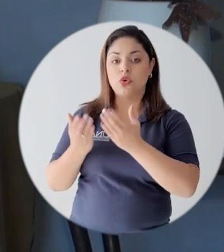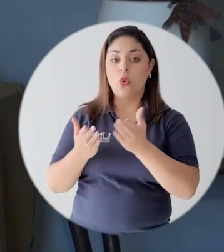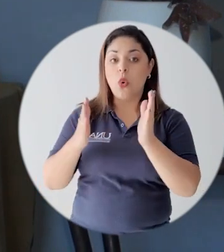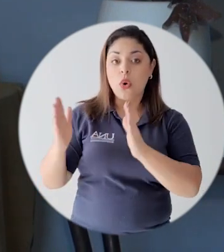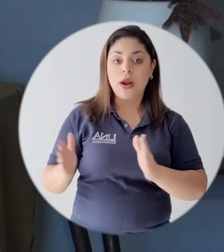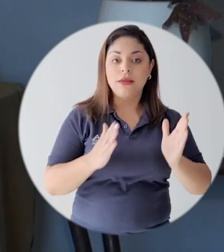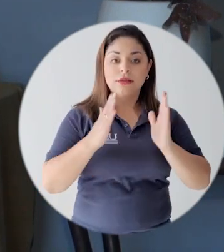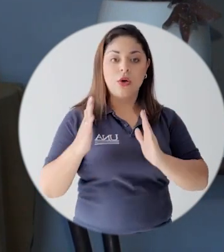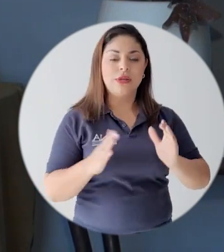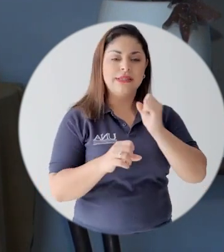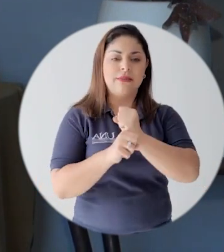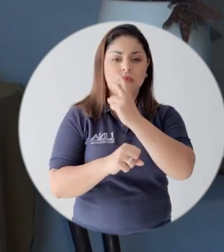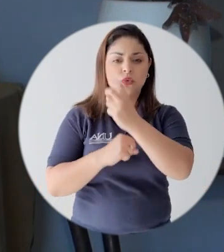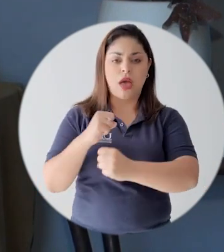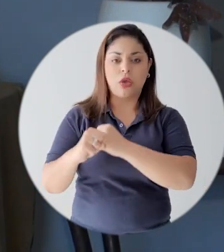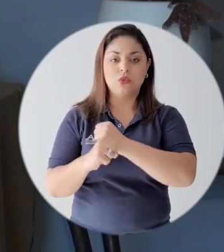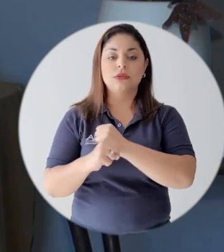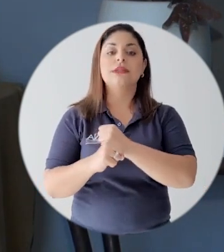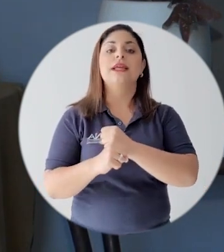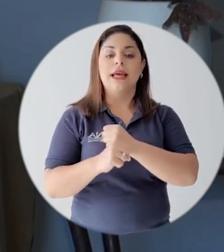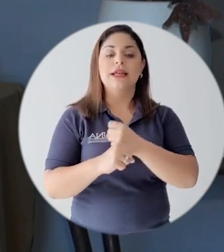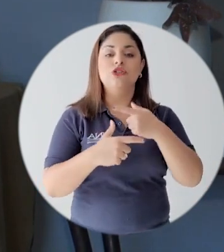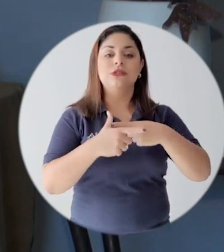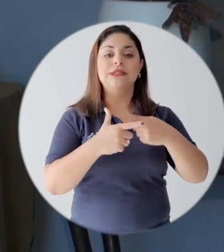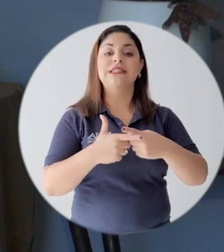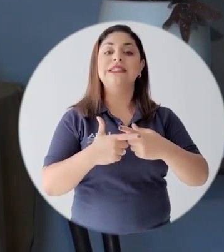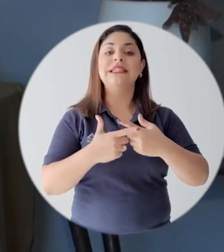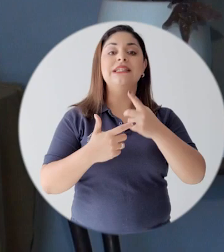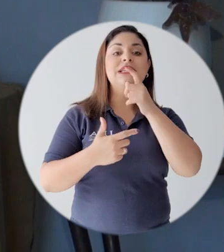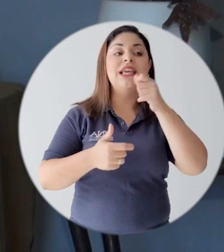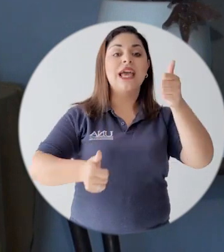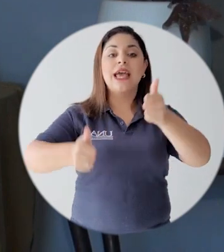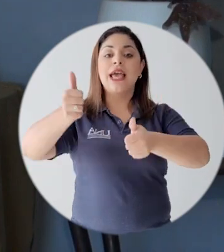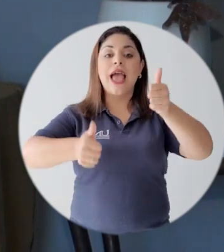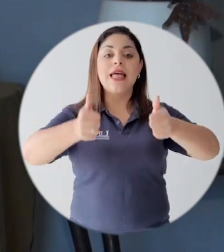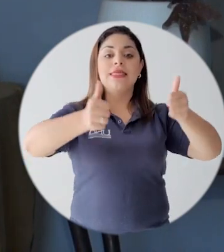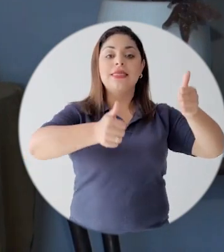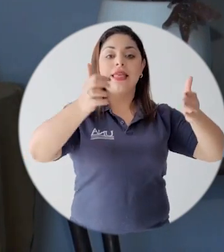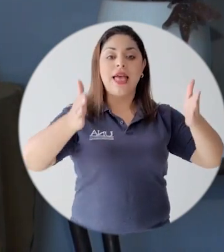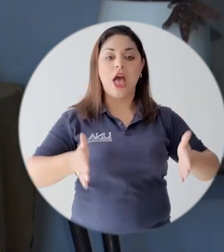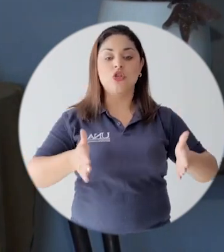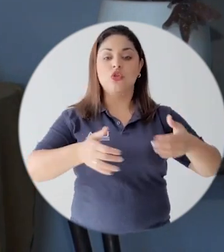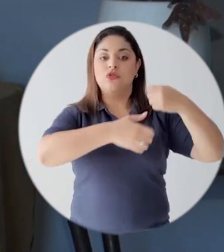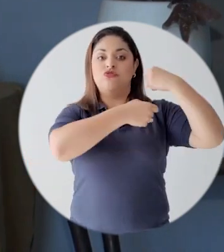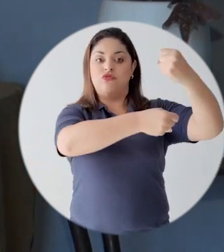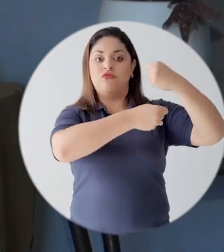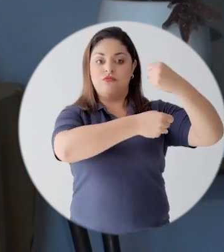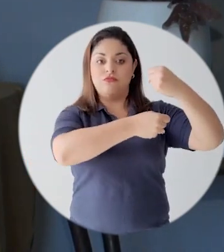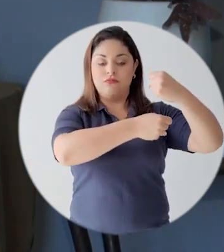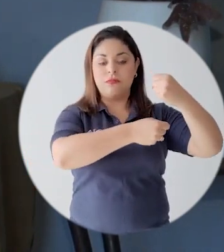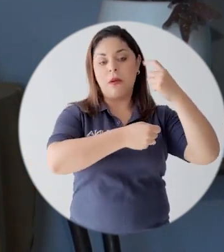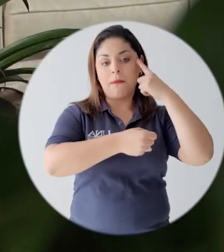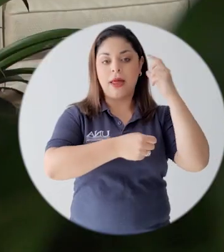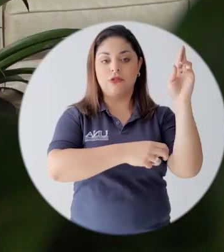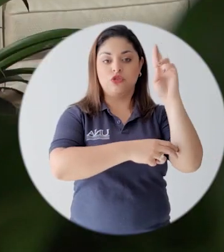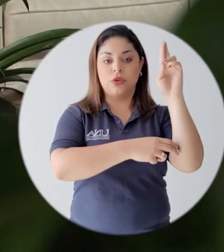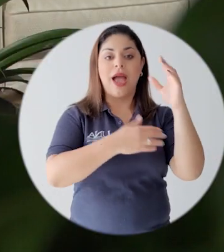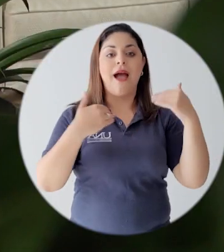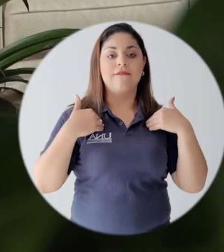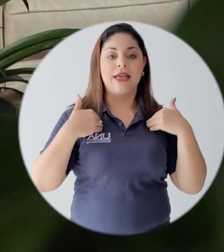años, entonces vino la primera campaña de rectoría. Los candidatos fueron el doctor